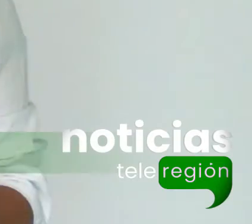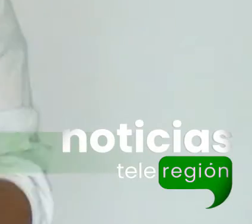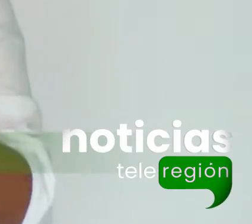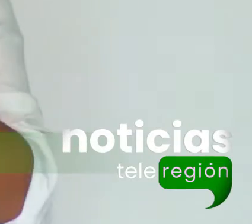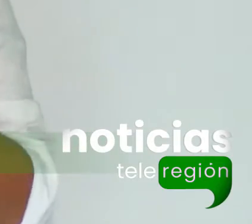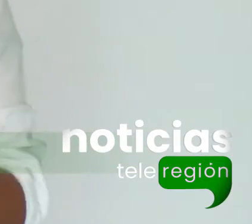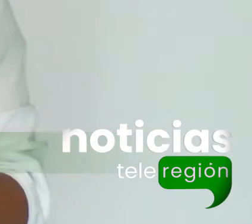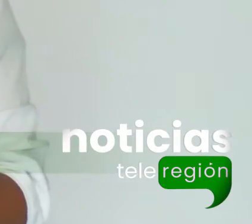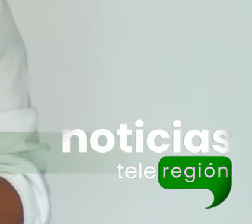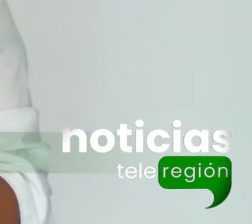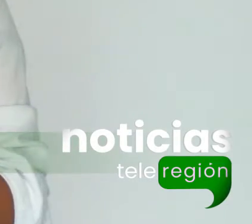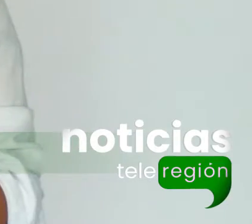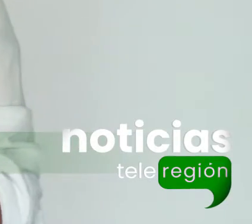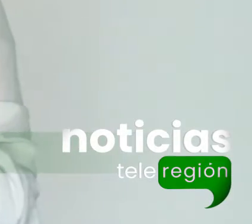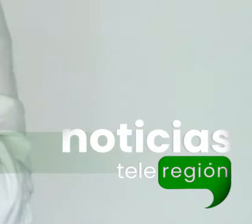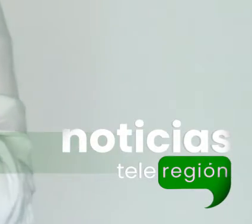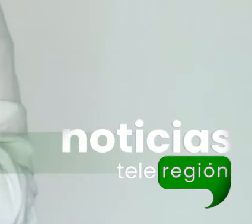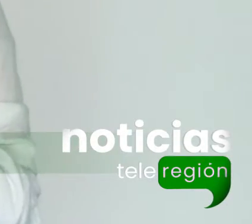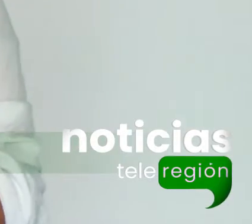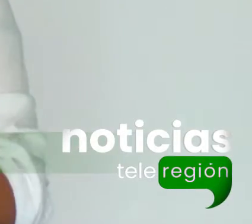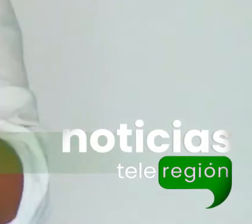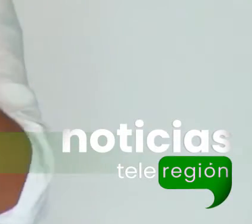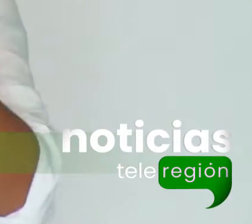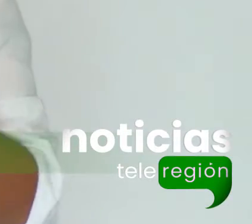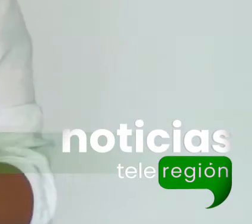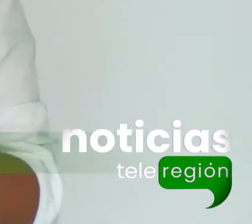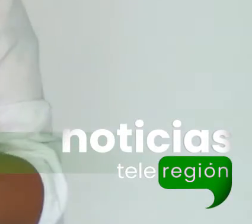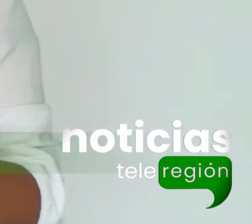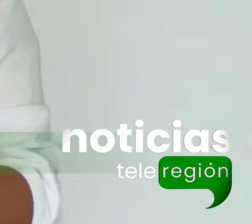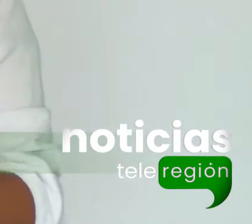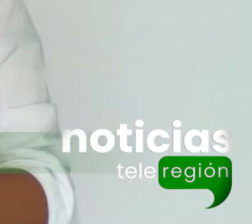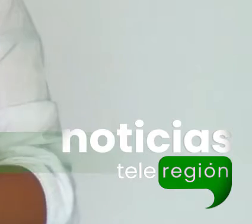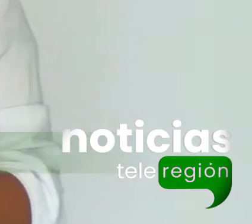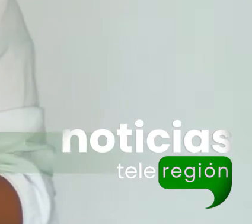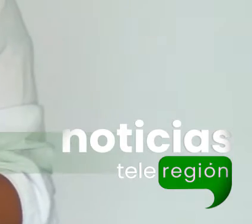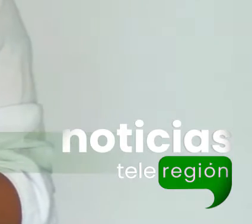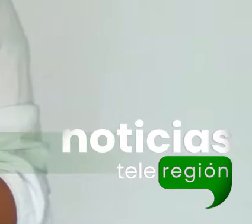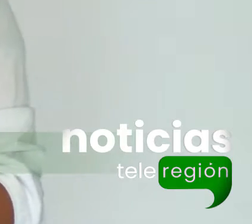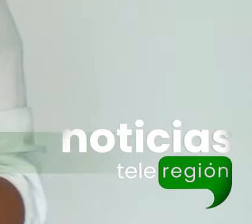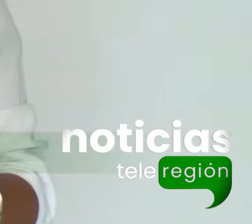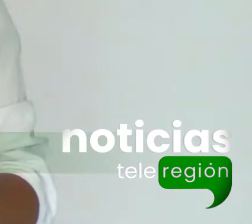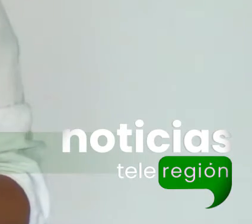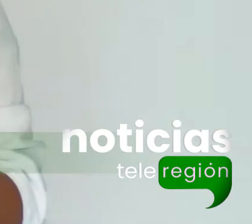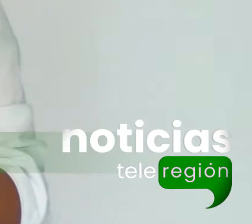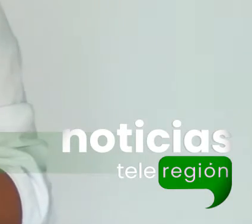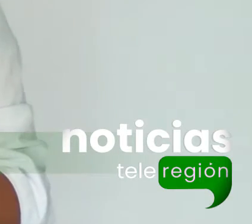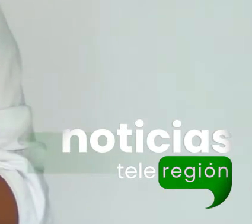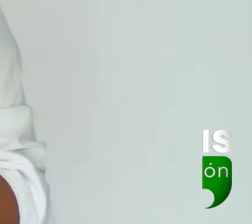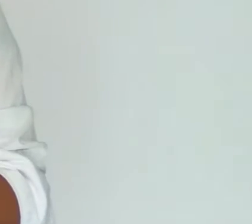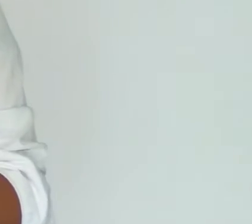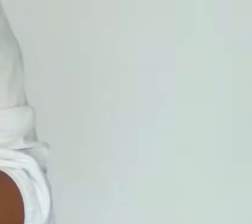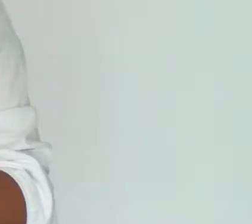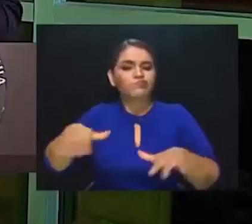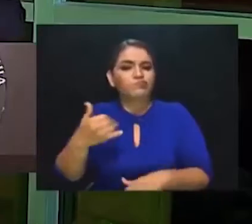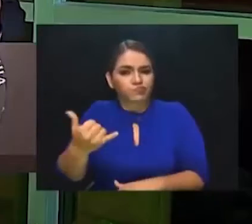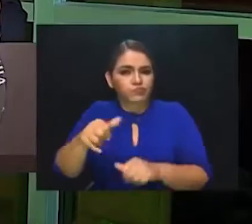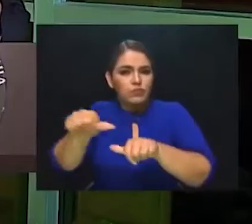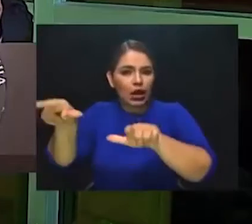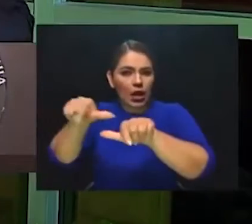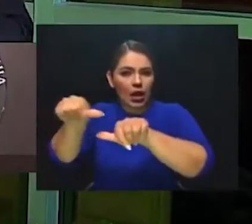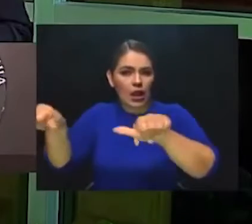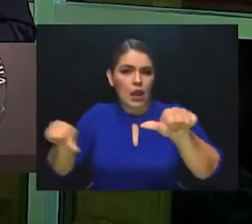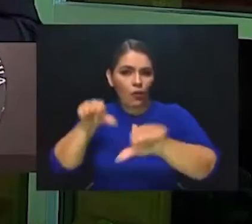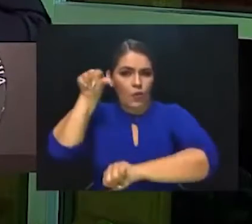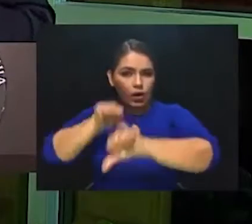Desde que empezó la pandemia y lo que lleva este año en la subregión, han muerto más personas por COVID-19 que por la violencia.